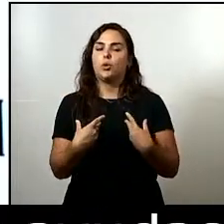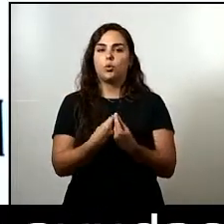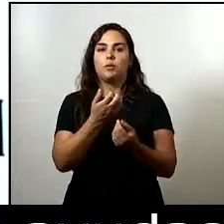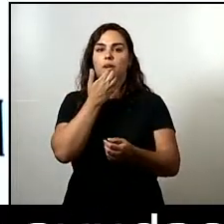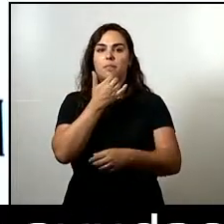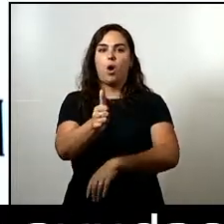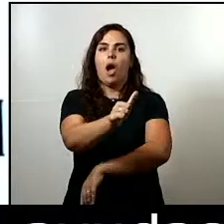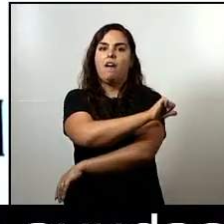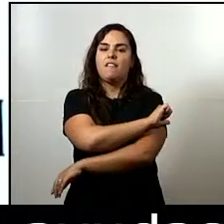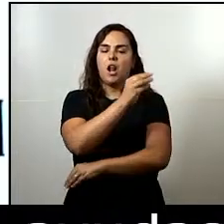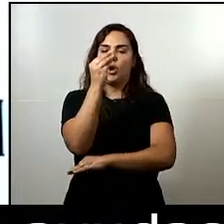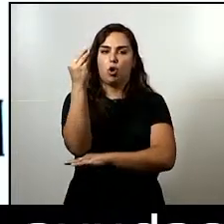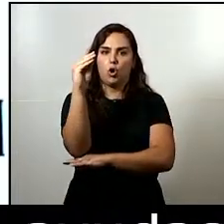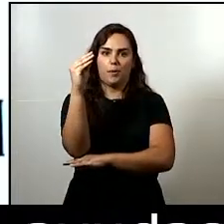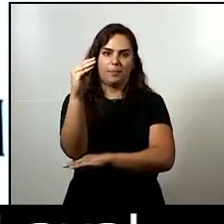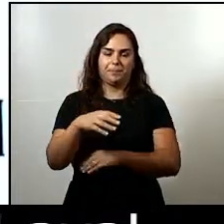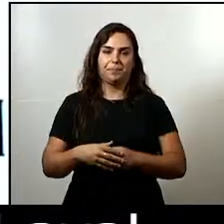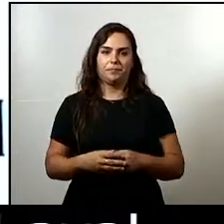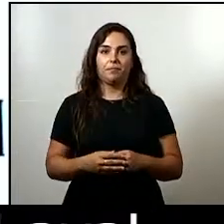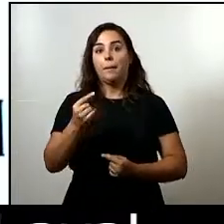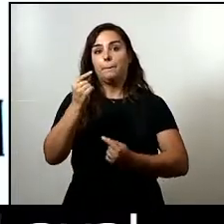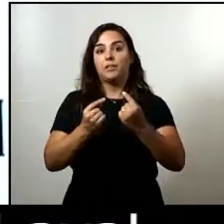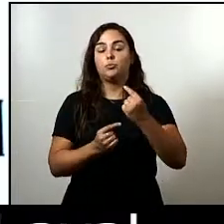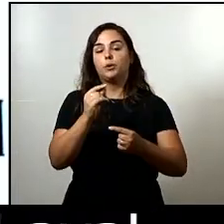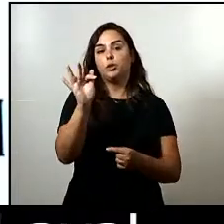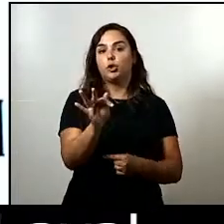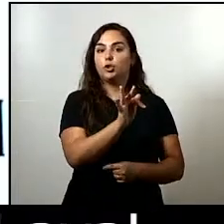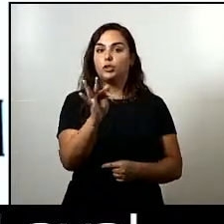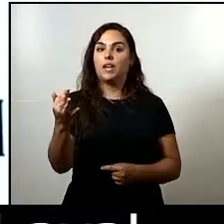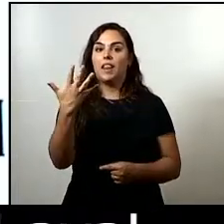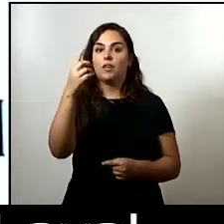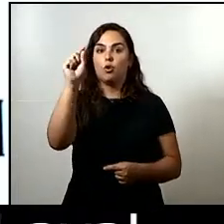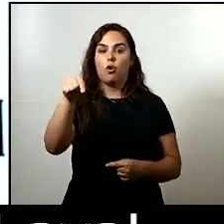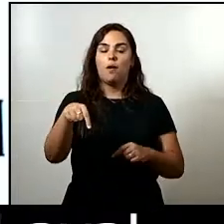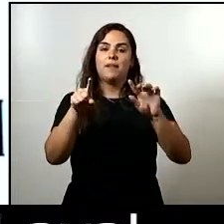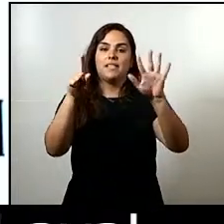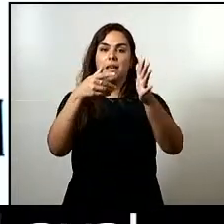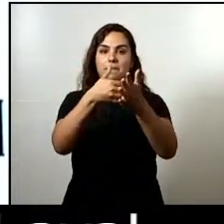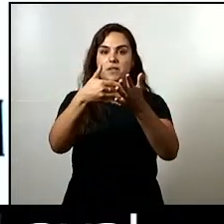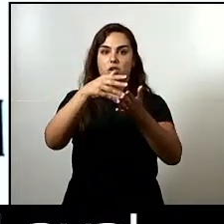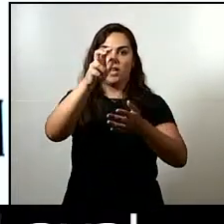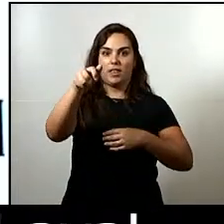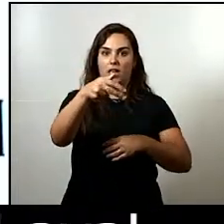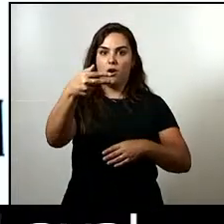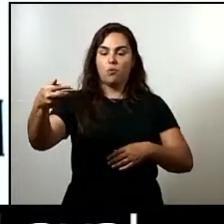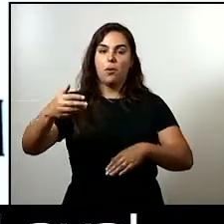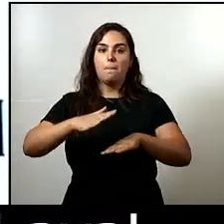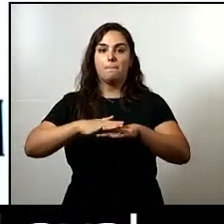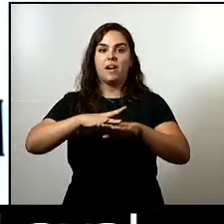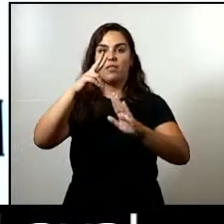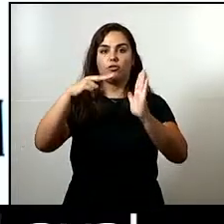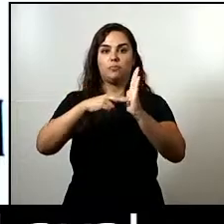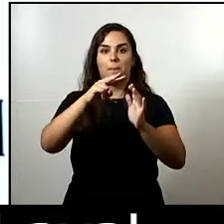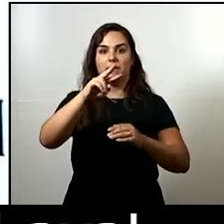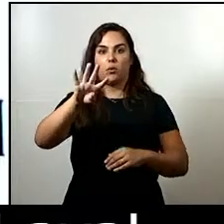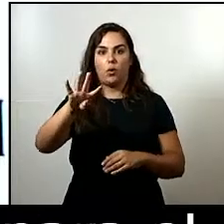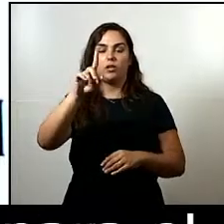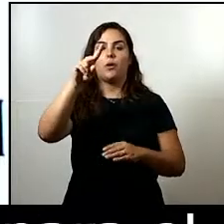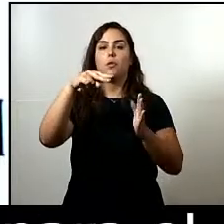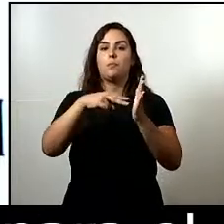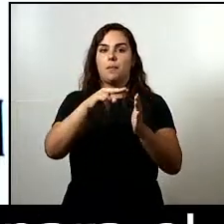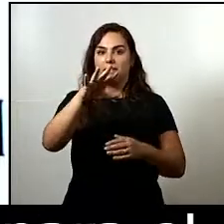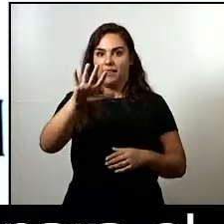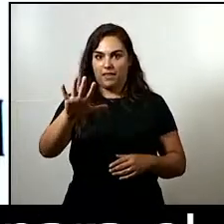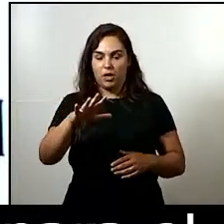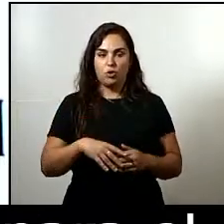joven. El presupuesto total es de 5,6 millones de euros para el 2024 y